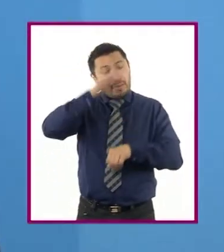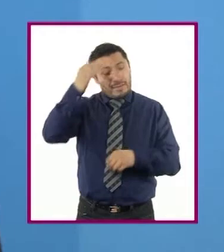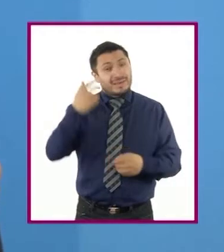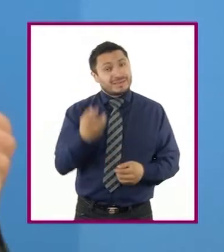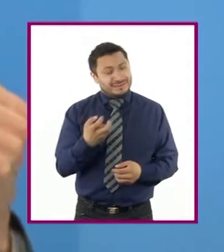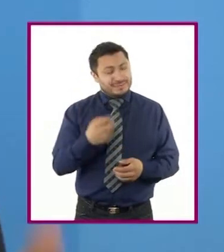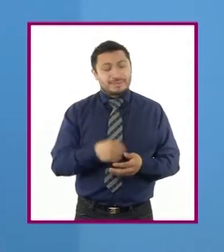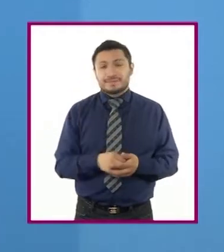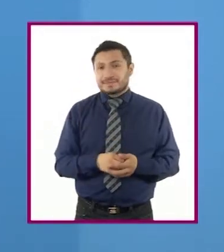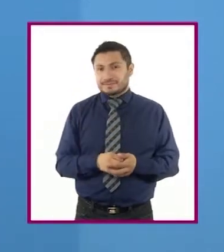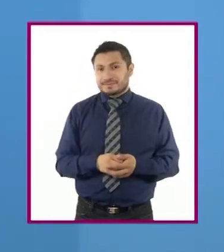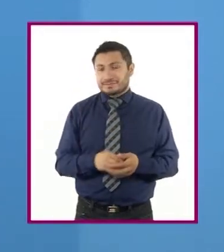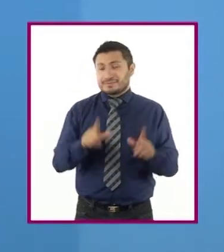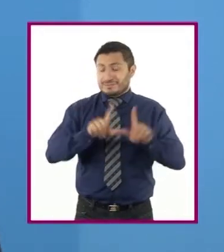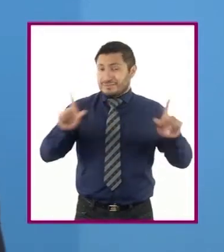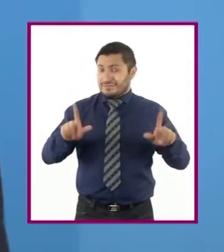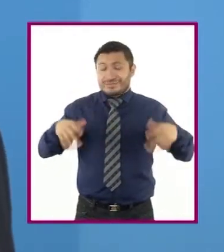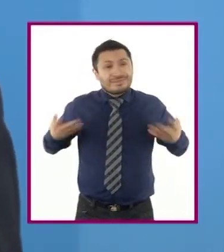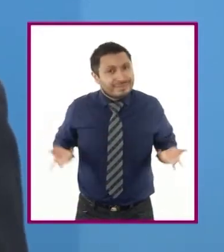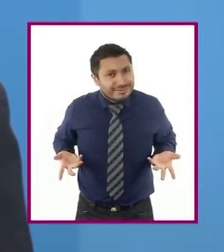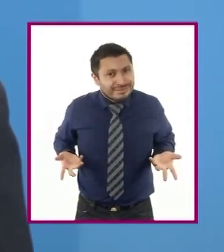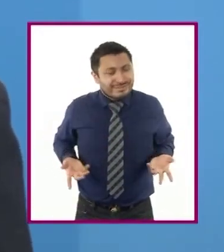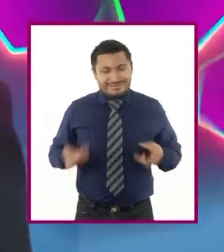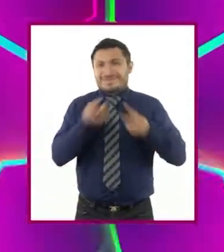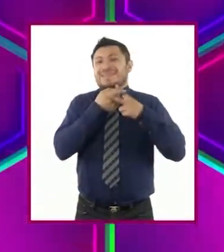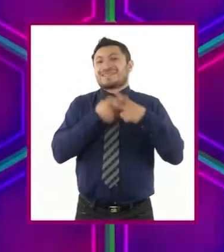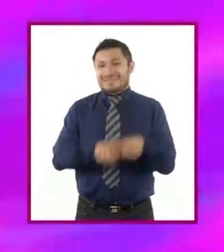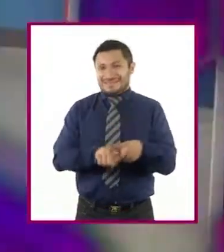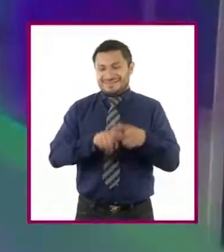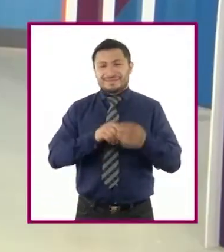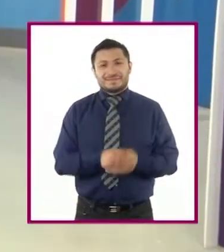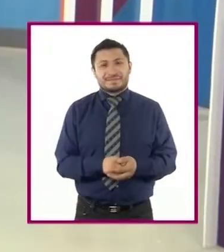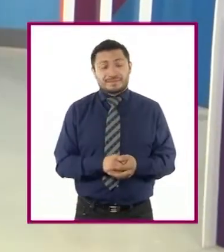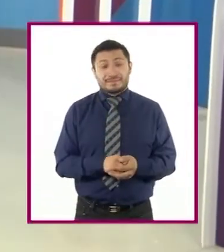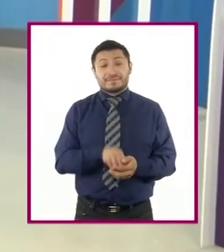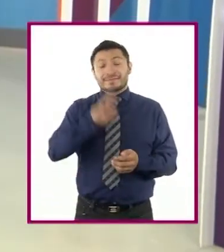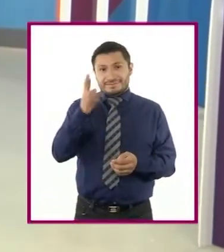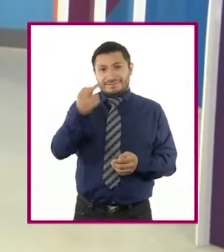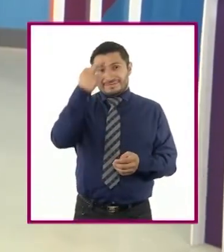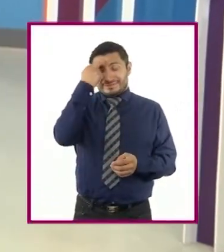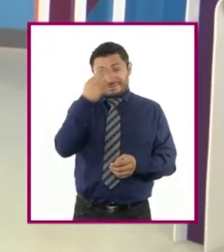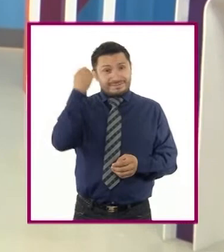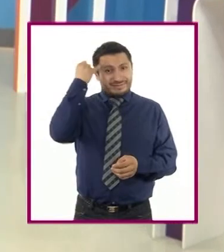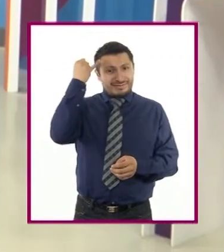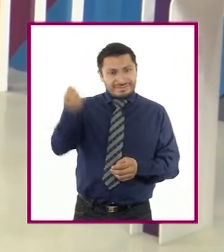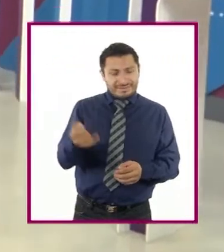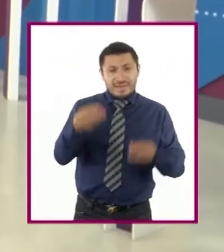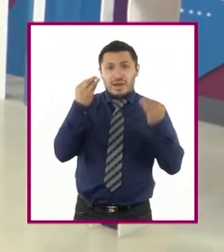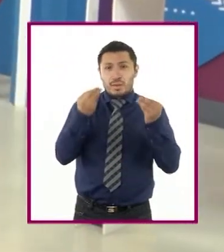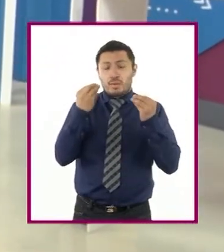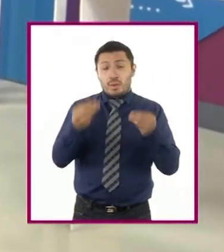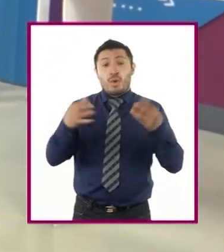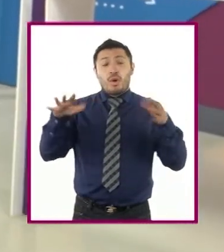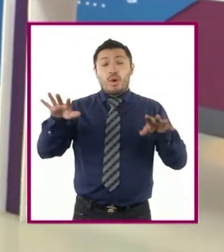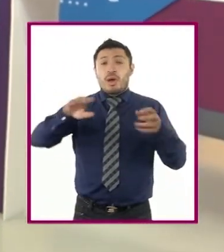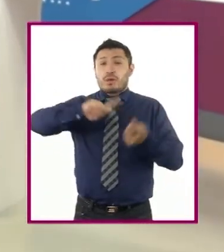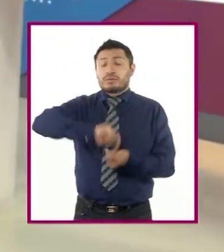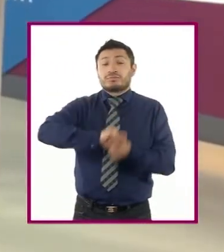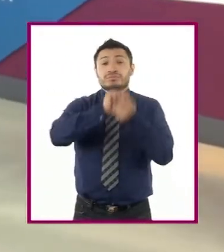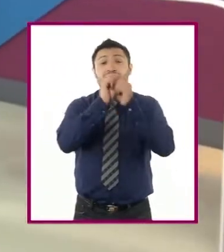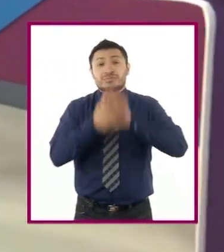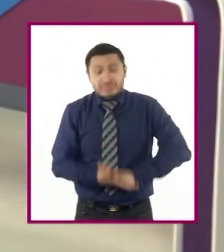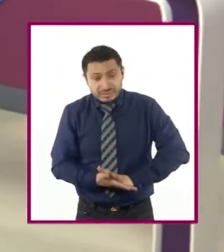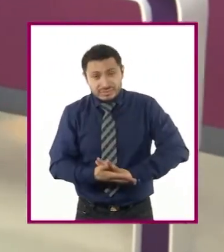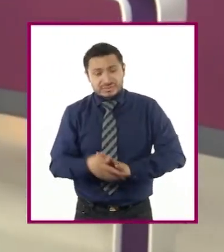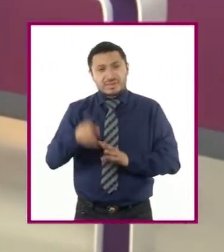tema. ¿Están listas y listos? ¡Comencemos! Retomando la idea de las grandes transformaciones acontecidas